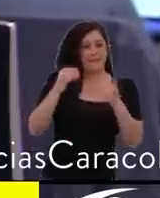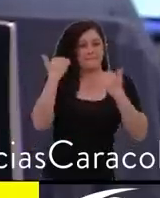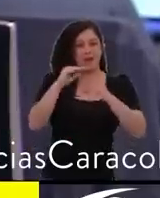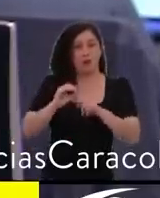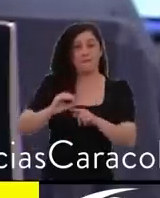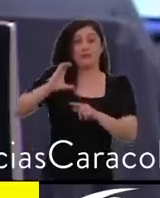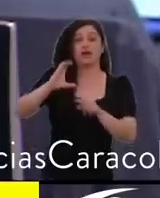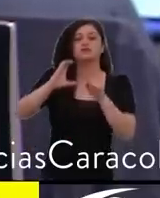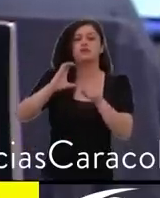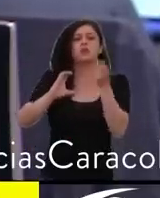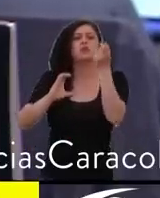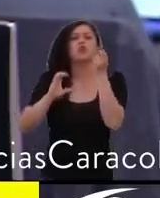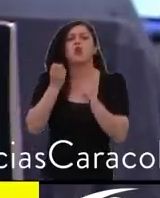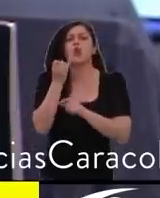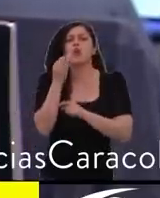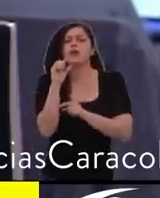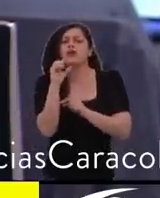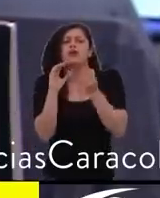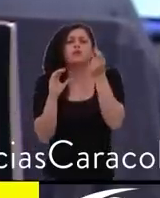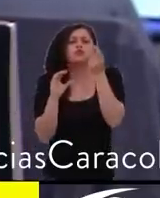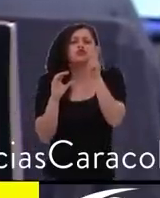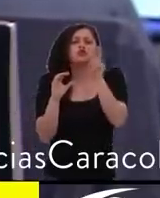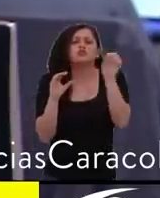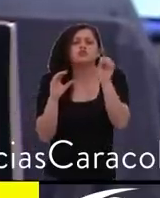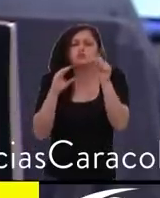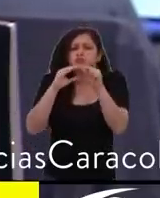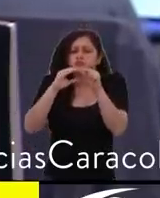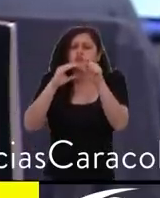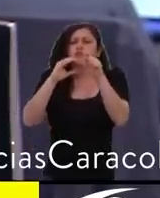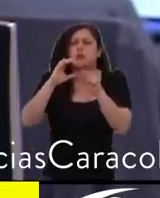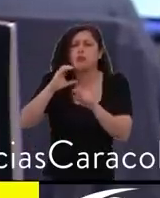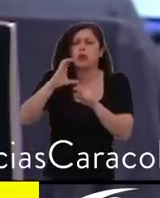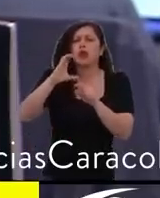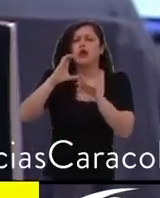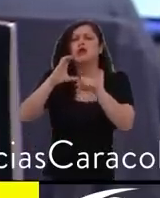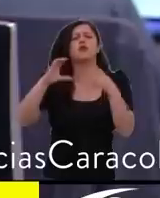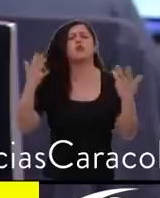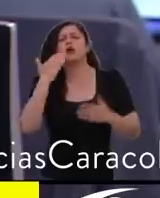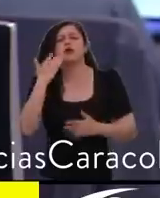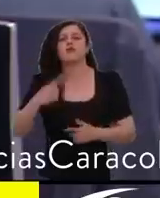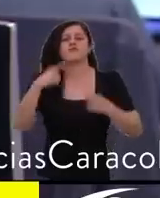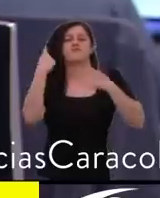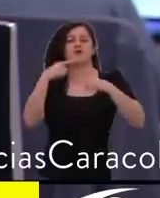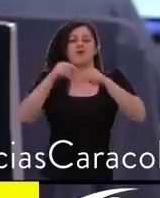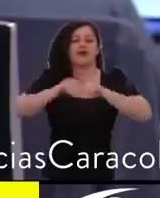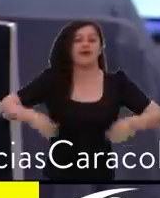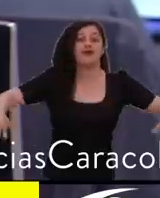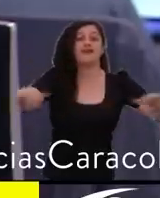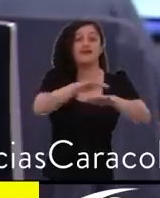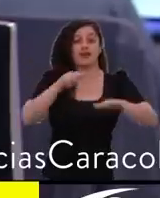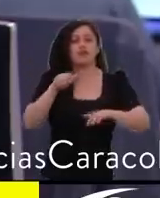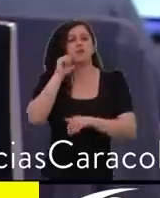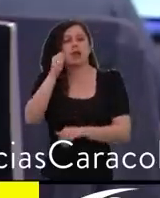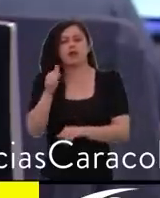2 dígitos, cifras que se podrán conocer en el foro público de salario mínimo mañana a las 8 de la mañana, donde